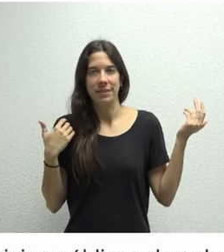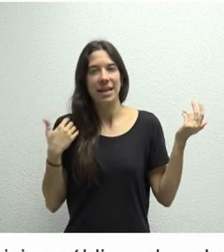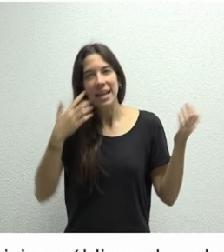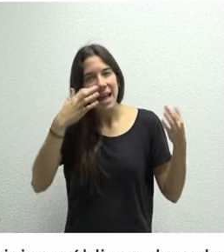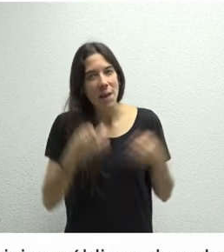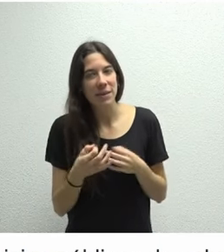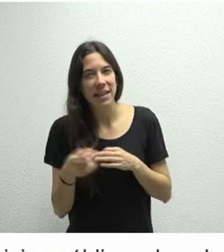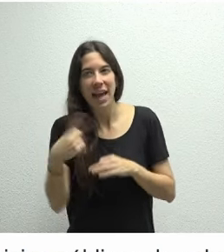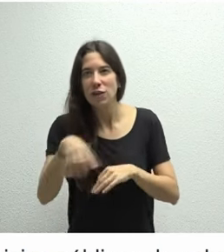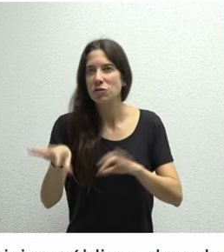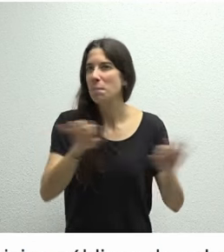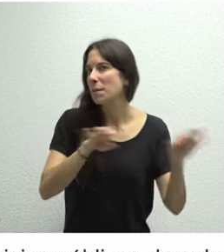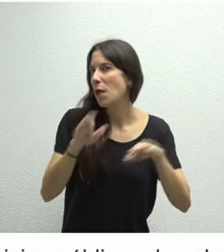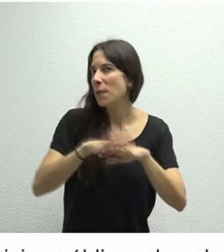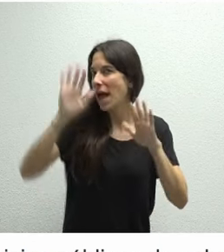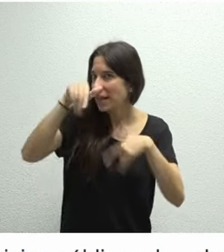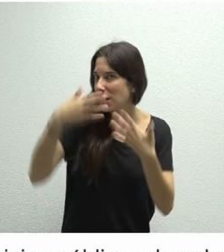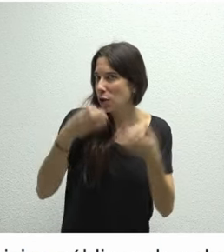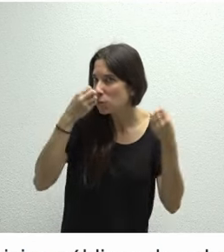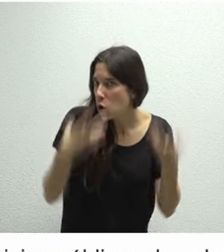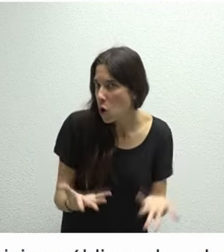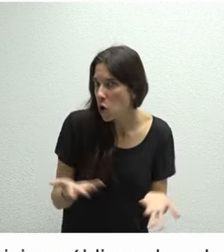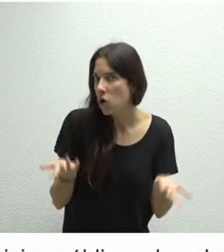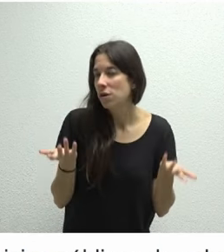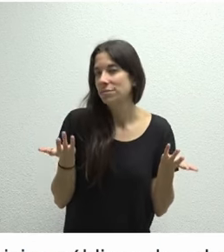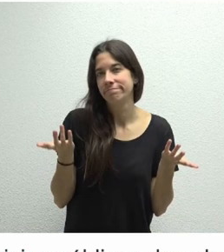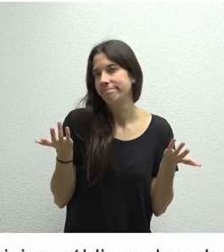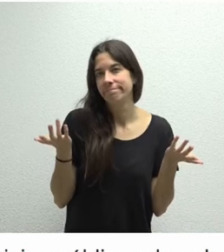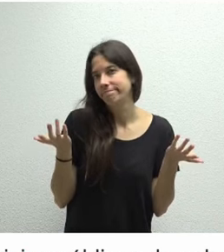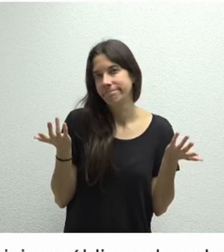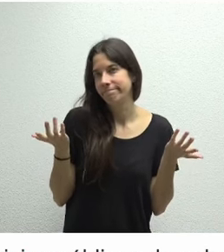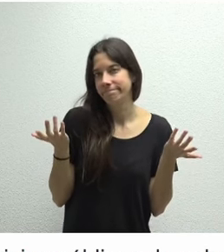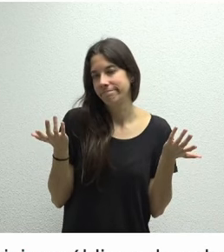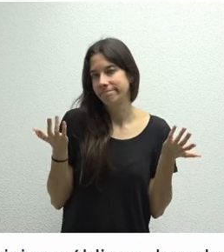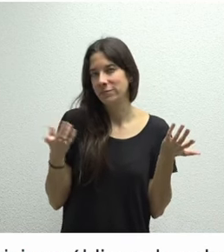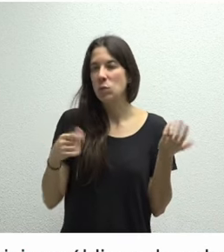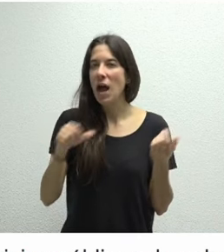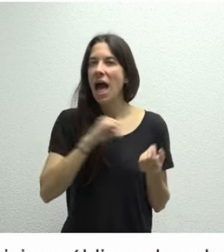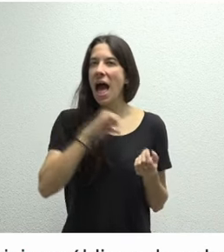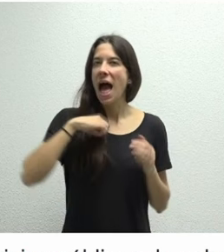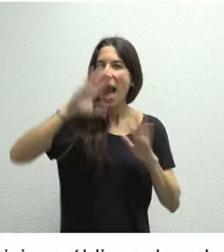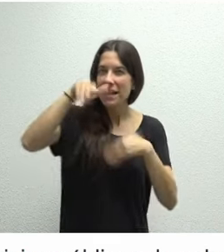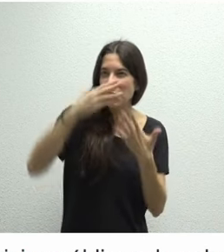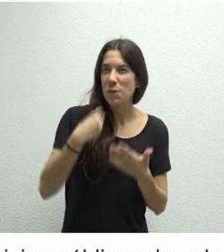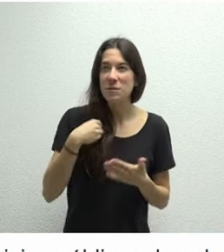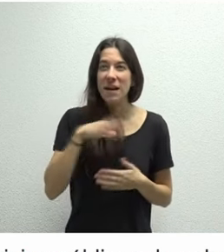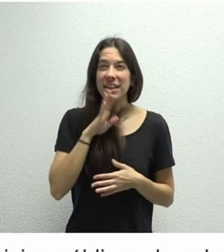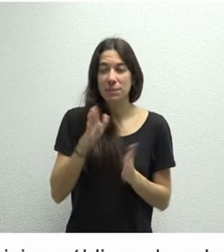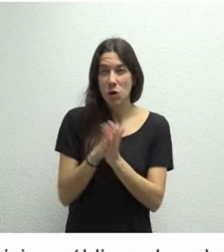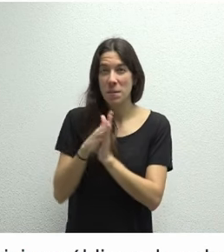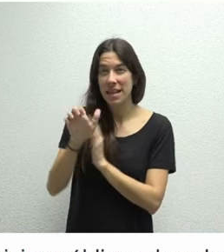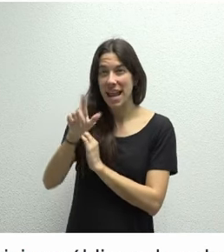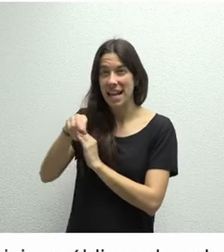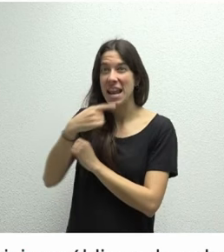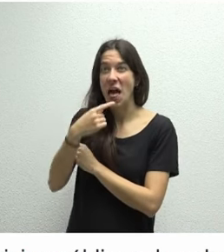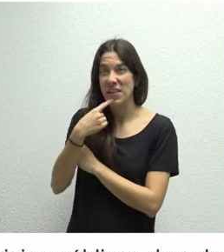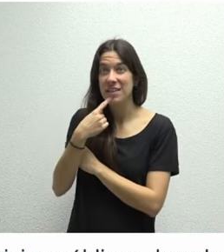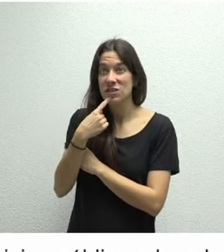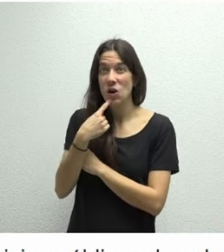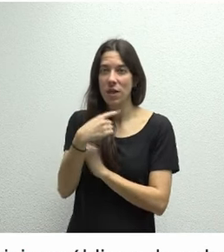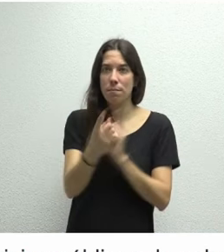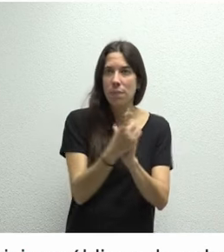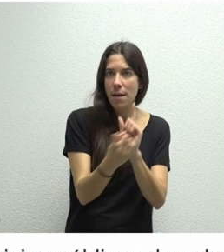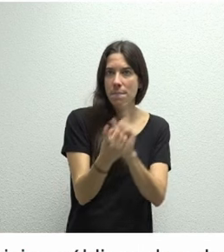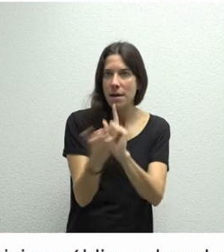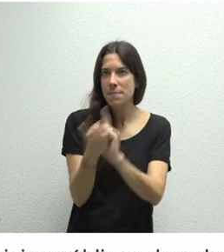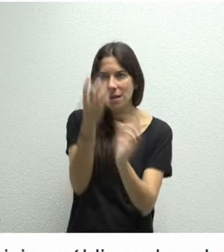preparados para dar esa atención tan pormenorizada que mi compañera Elena ha dicho es decir elenas en